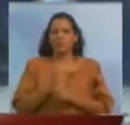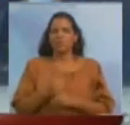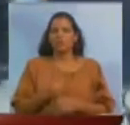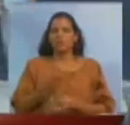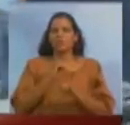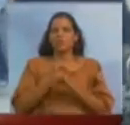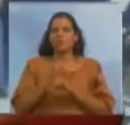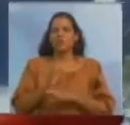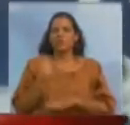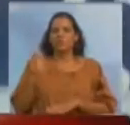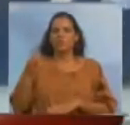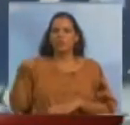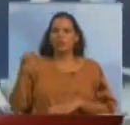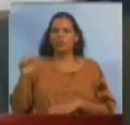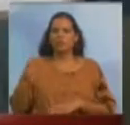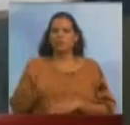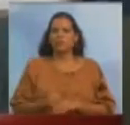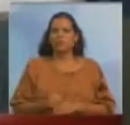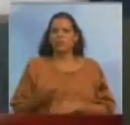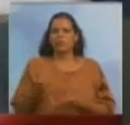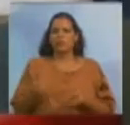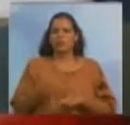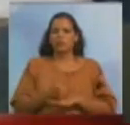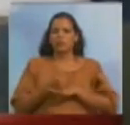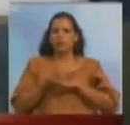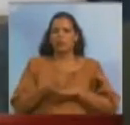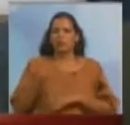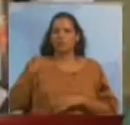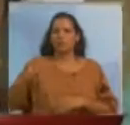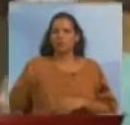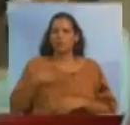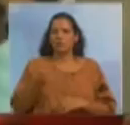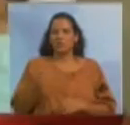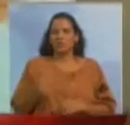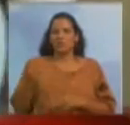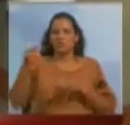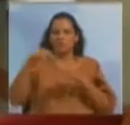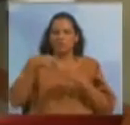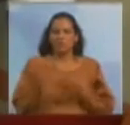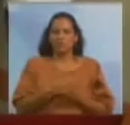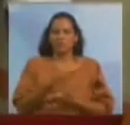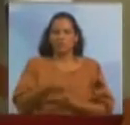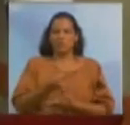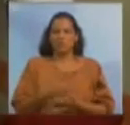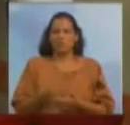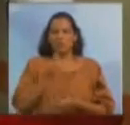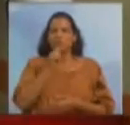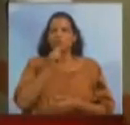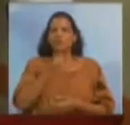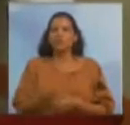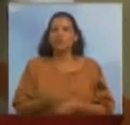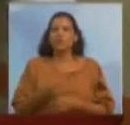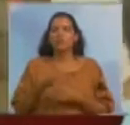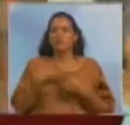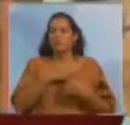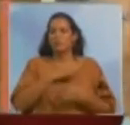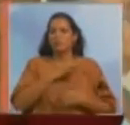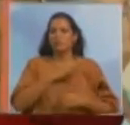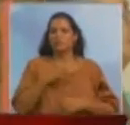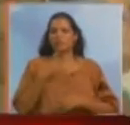de la empresa de agua potable y el actual gerente, las personas que se encontraban en el interior pagando sus planillas se vieron